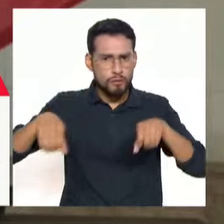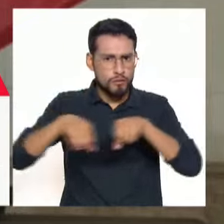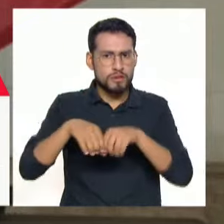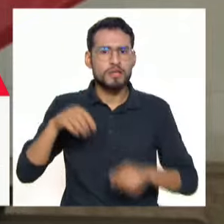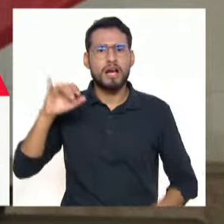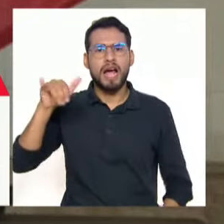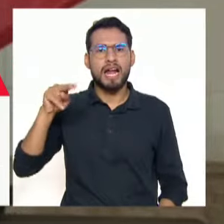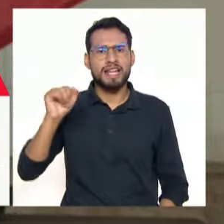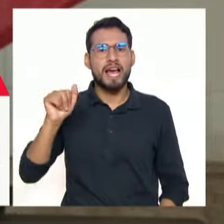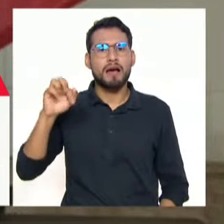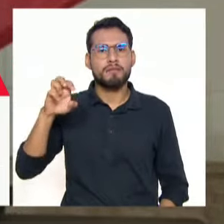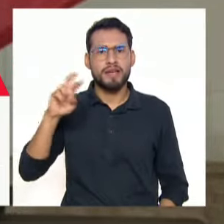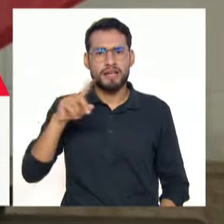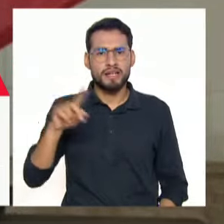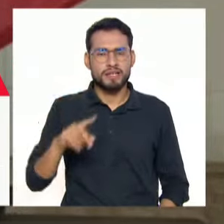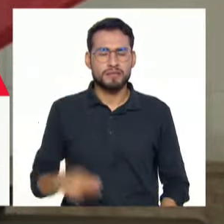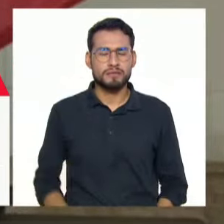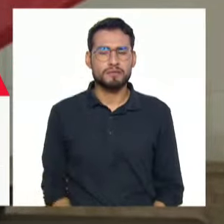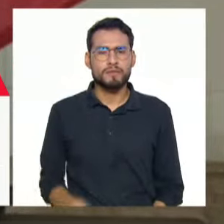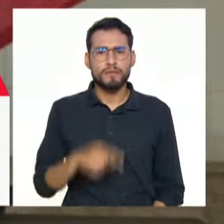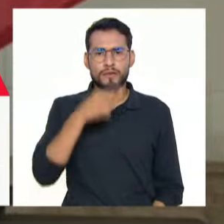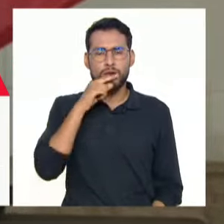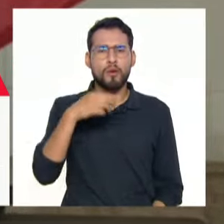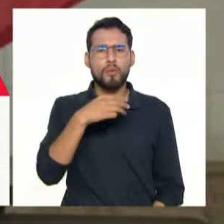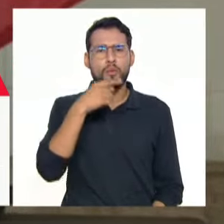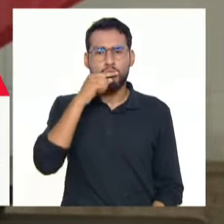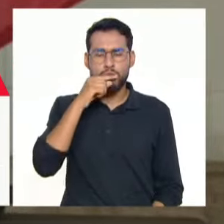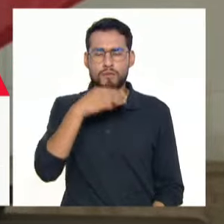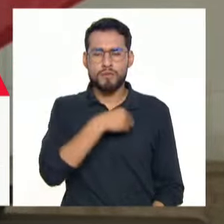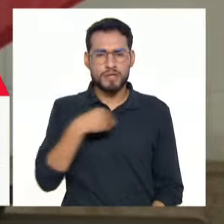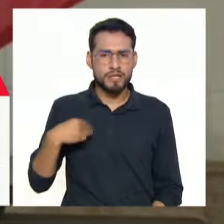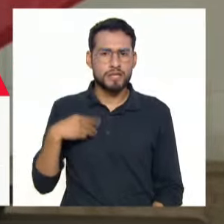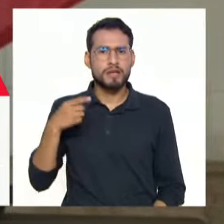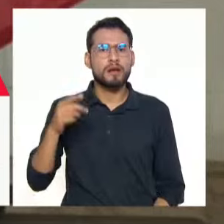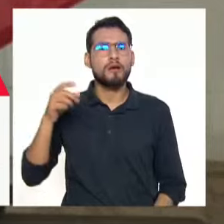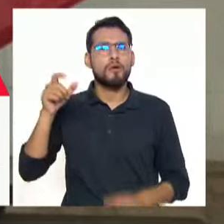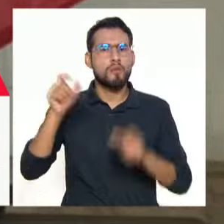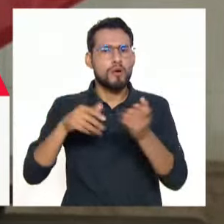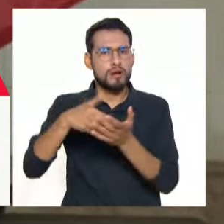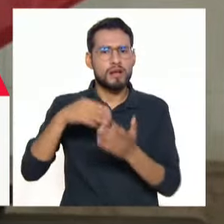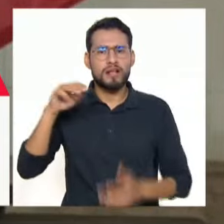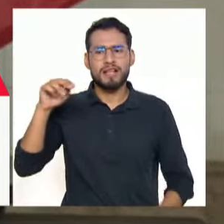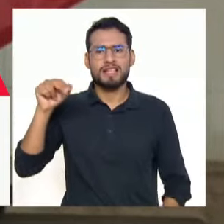Lubienska. Ministerio de la Mujer y Poblaciones Vulnerables, Nancy Rosalina